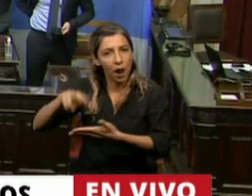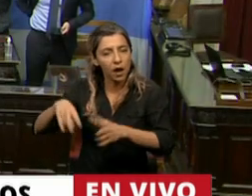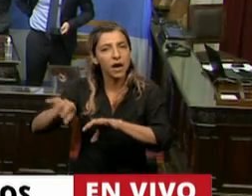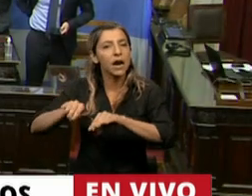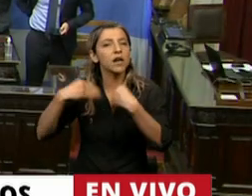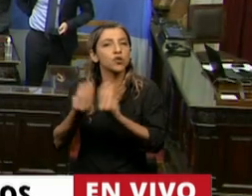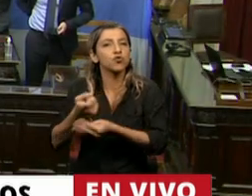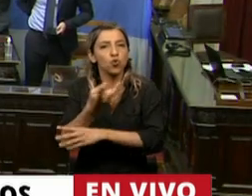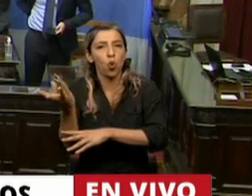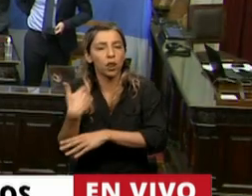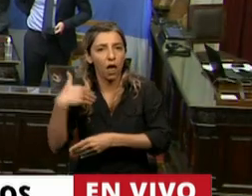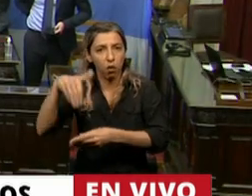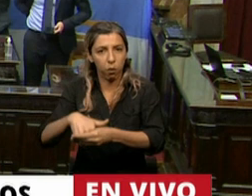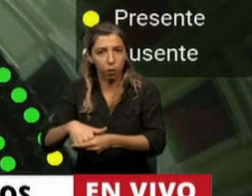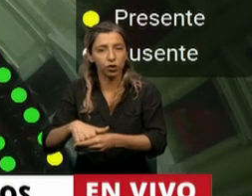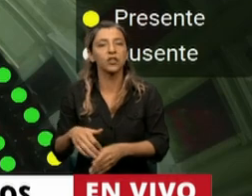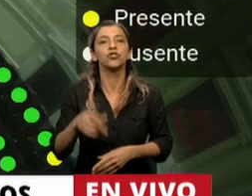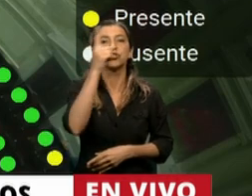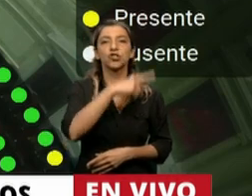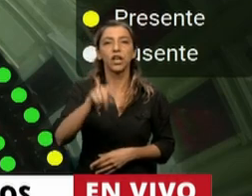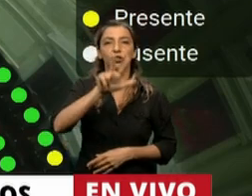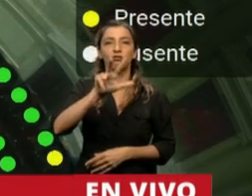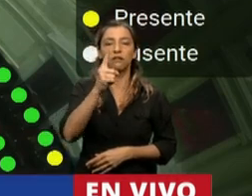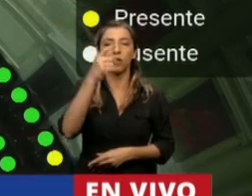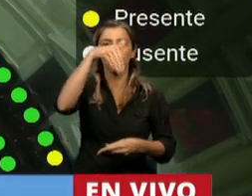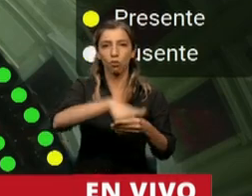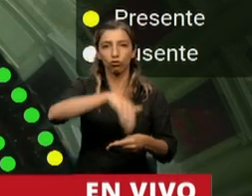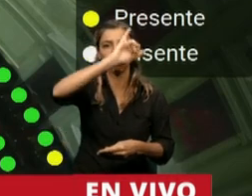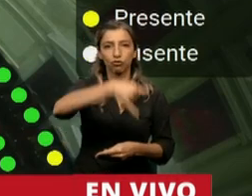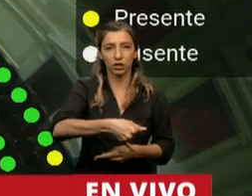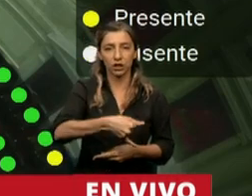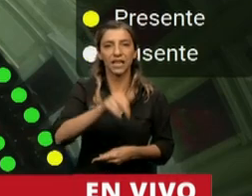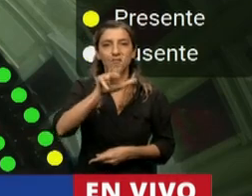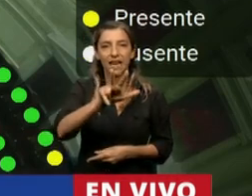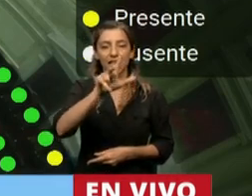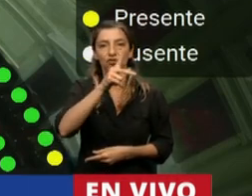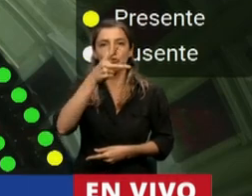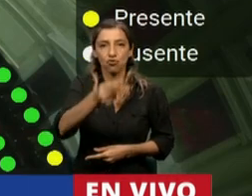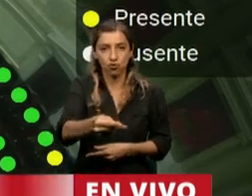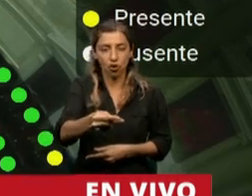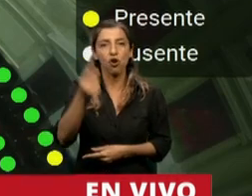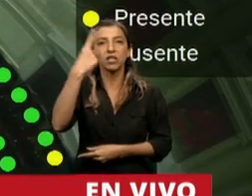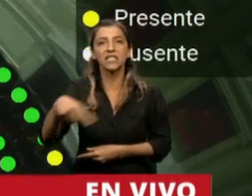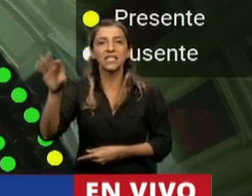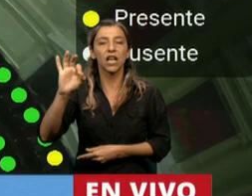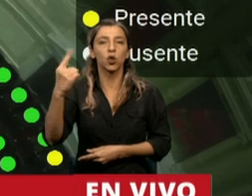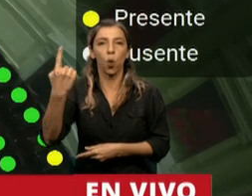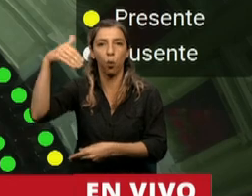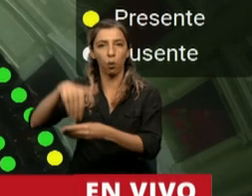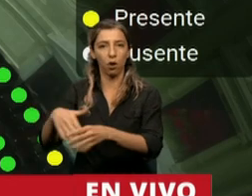presente pido la palabra 131 votos afirmativos tres negativos 101